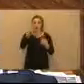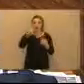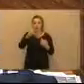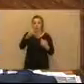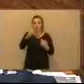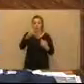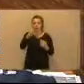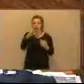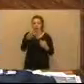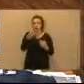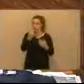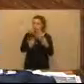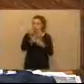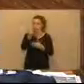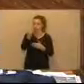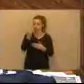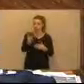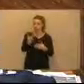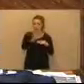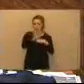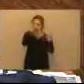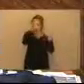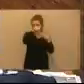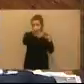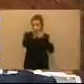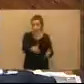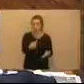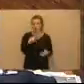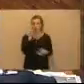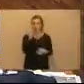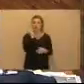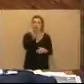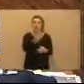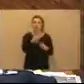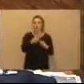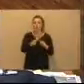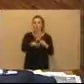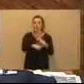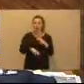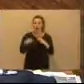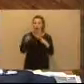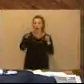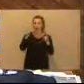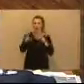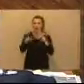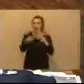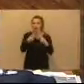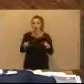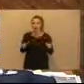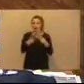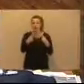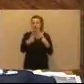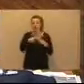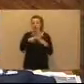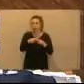Buenos días, señor consejero. Hoy le interpelamos sobre política general en materia de música, baile e instrumentos tradicionales, concretamente sobre